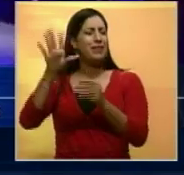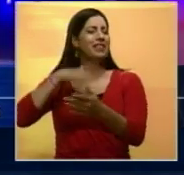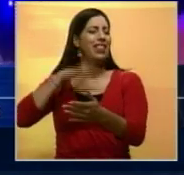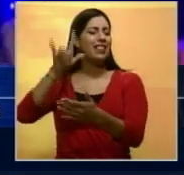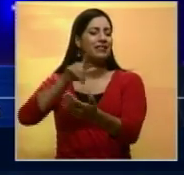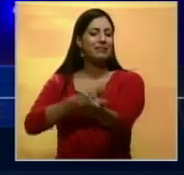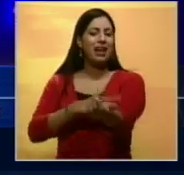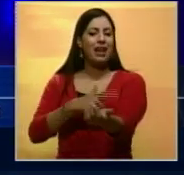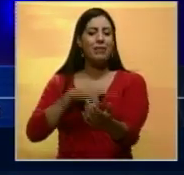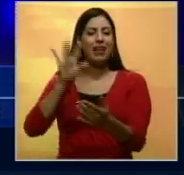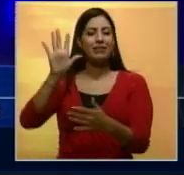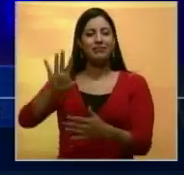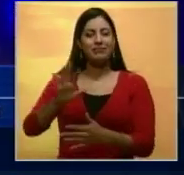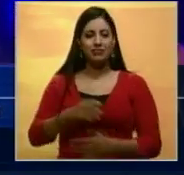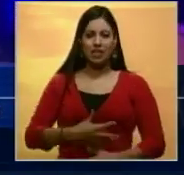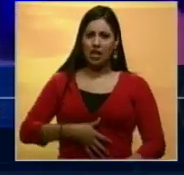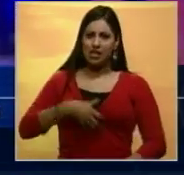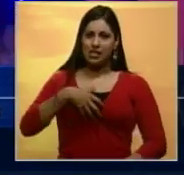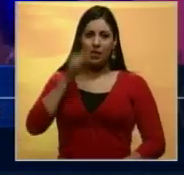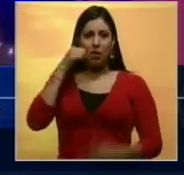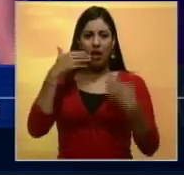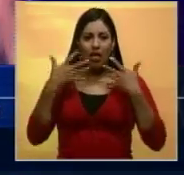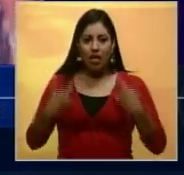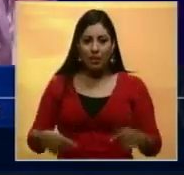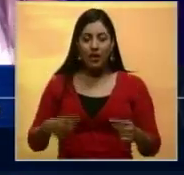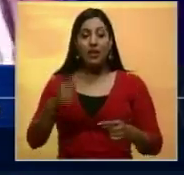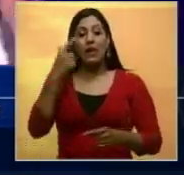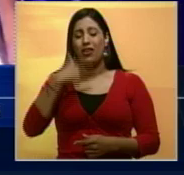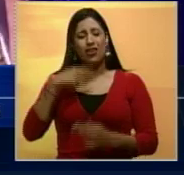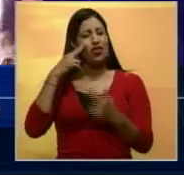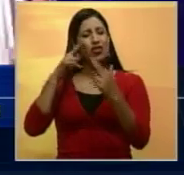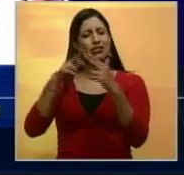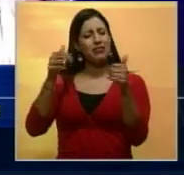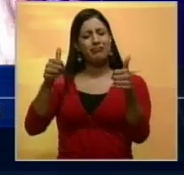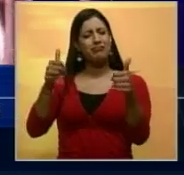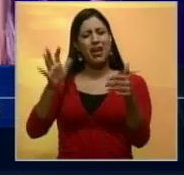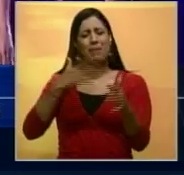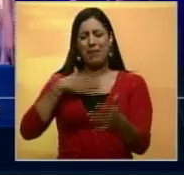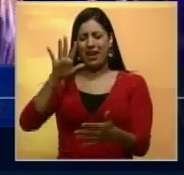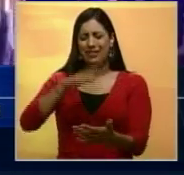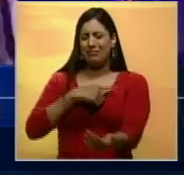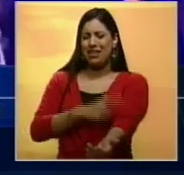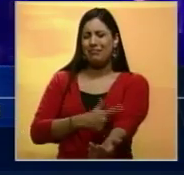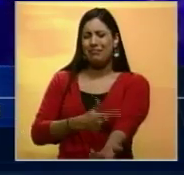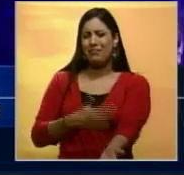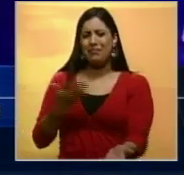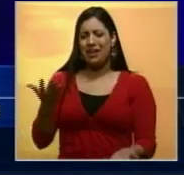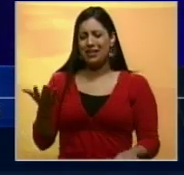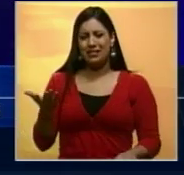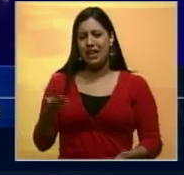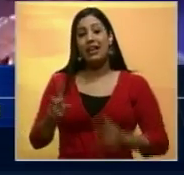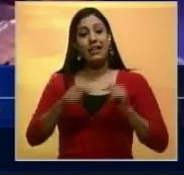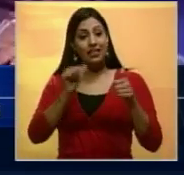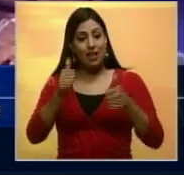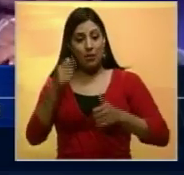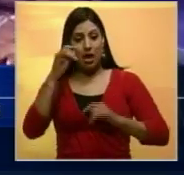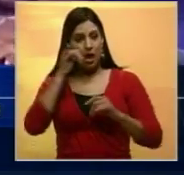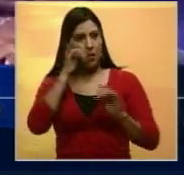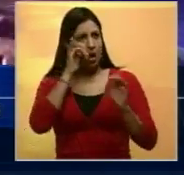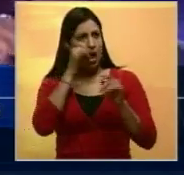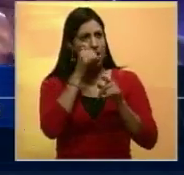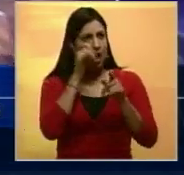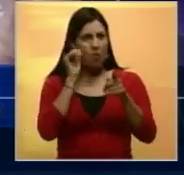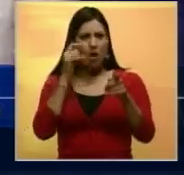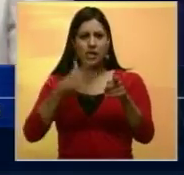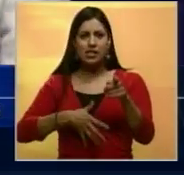se trataba de amor fraternal. Dijo, es que la conozco muy bien, es como una hermana. En ese instante, la cámara enfocó a